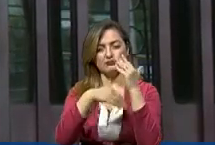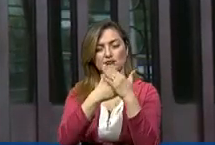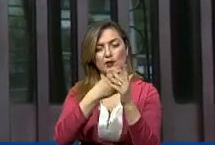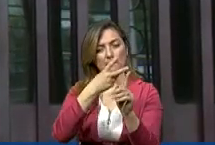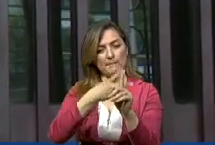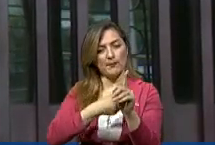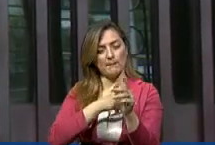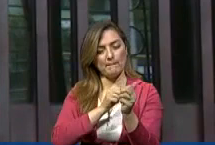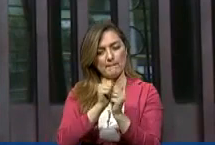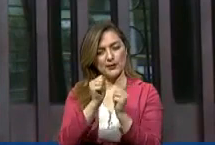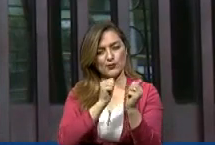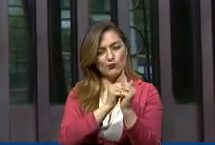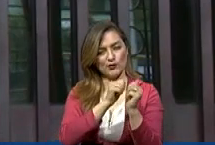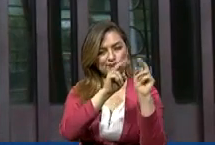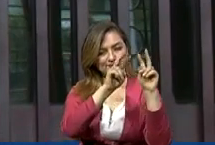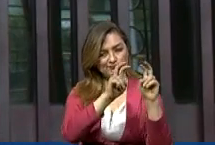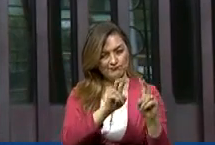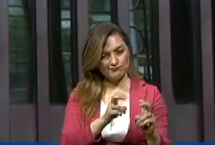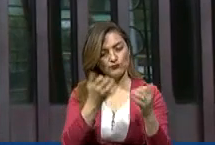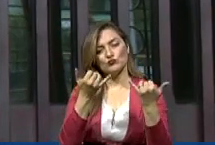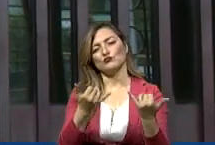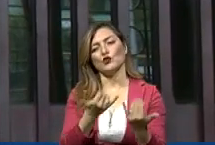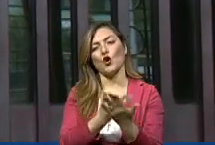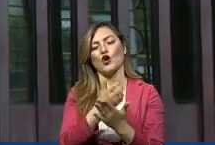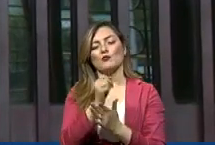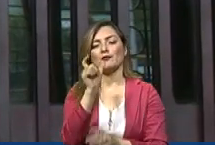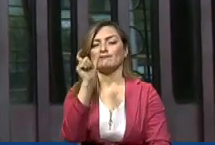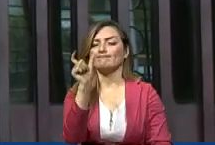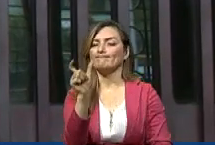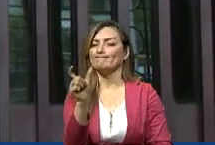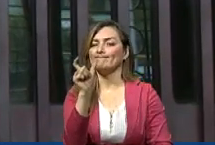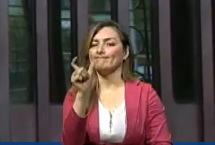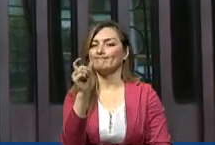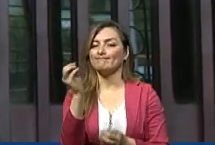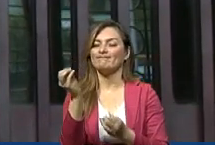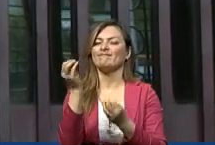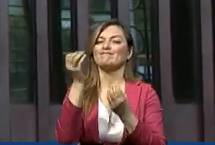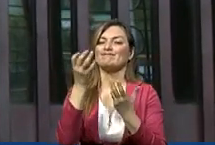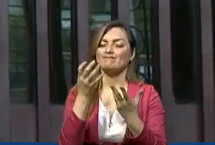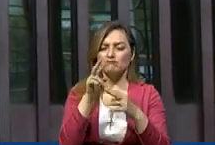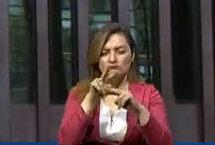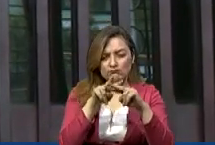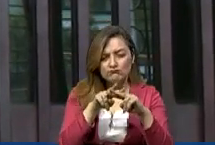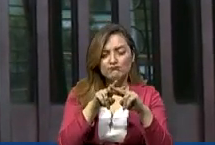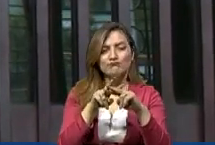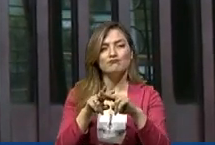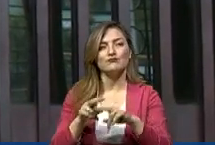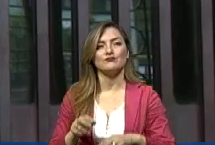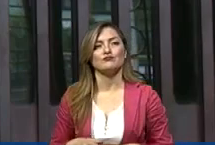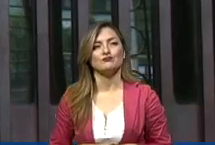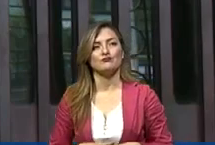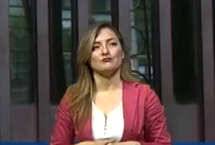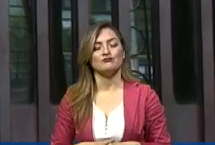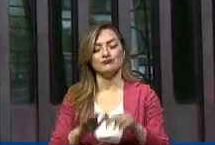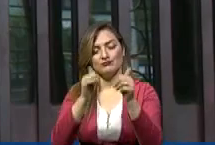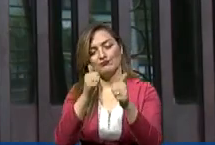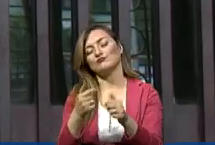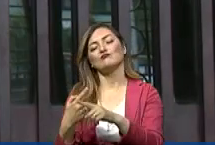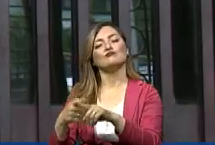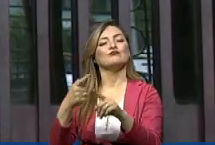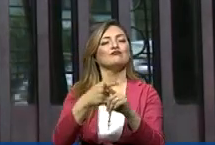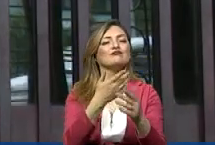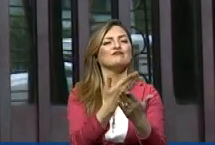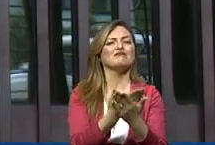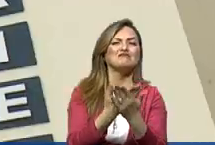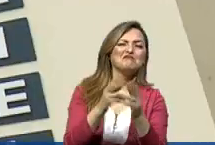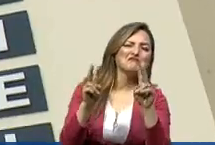2 meses, actualizándola, y pueden hacer la compra de los tickets, pueden ver información acerca de cada uno de los artistas, de lo que va a ofrecer